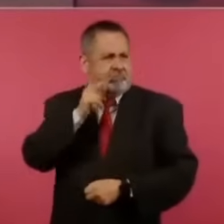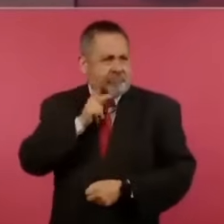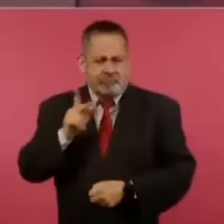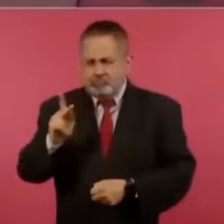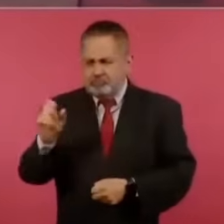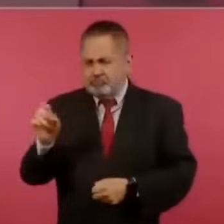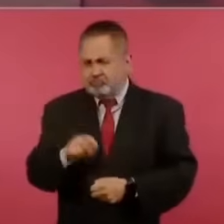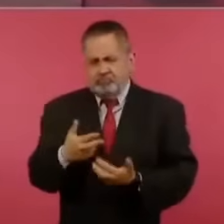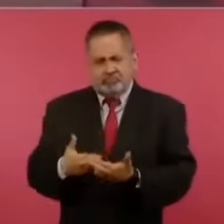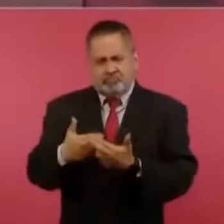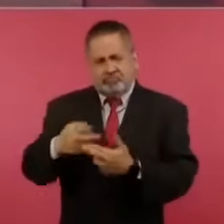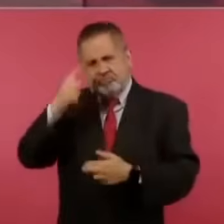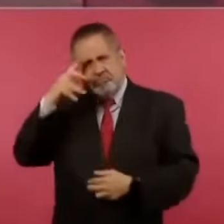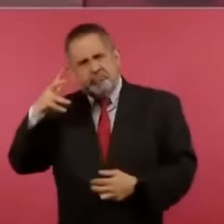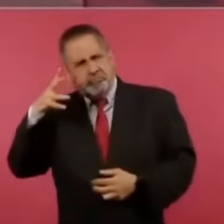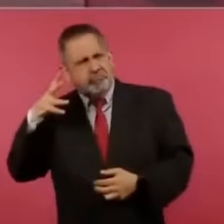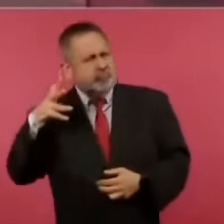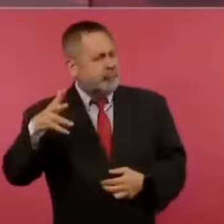de petróleo